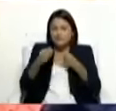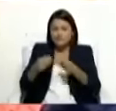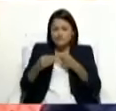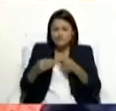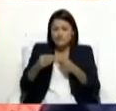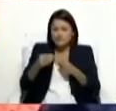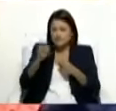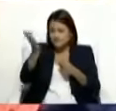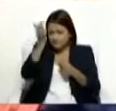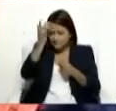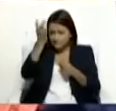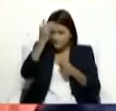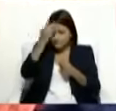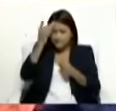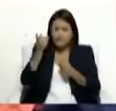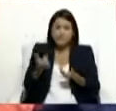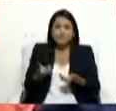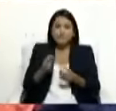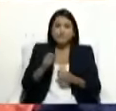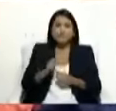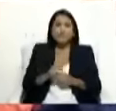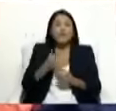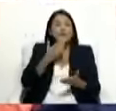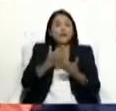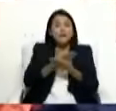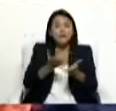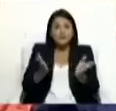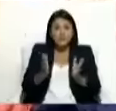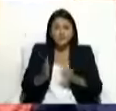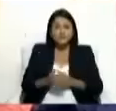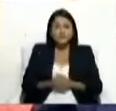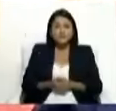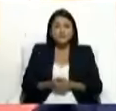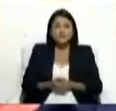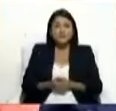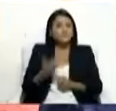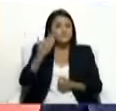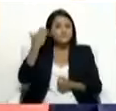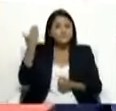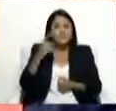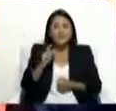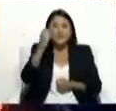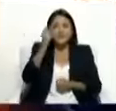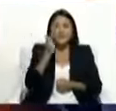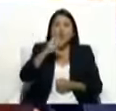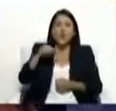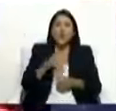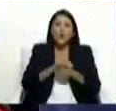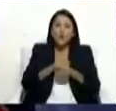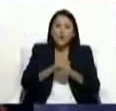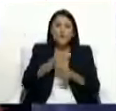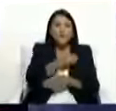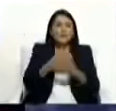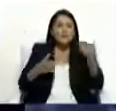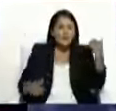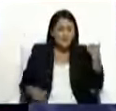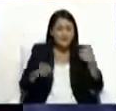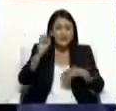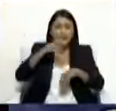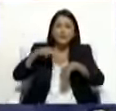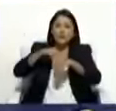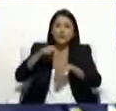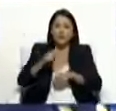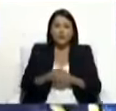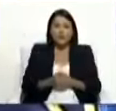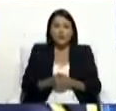para defender una posición que ellos saben que es indefendible. Muchas gracias. Quedó pendiente. Escucharon ustedes al diputado Jorge Rodríguez, presidente de la